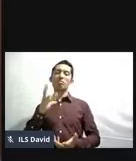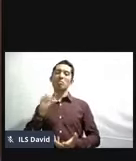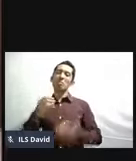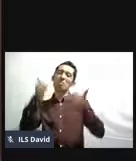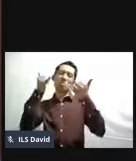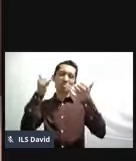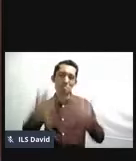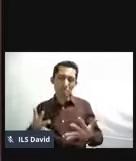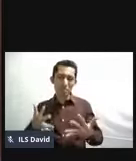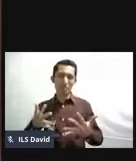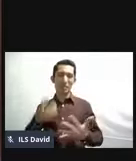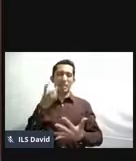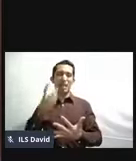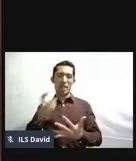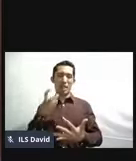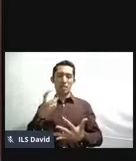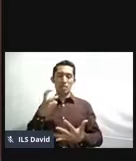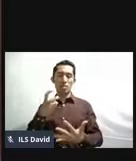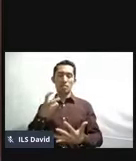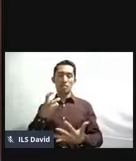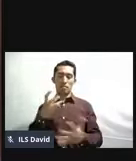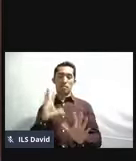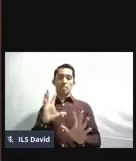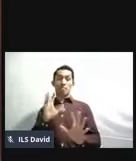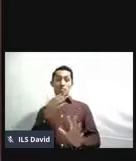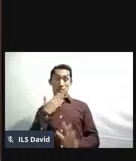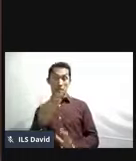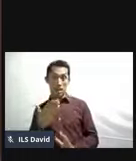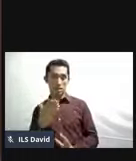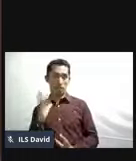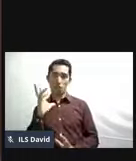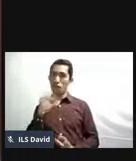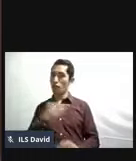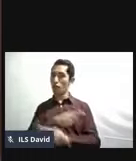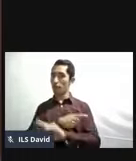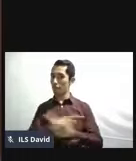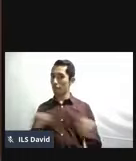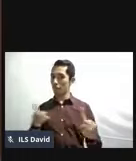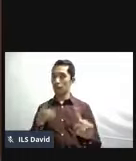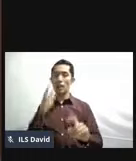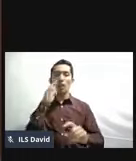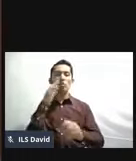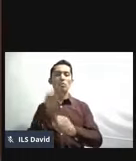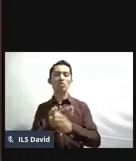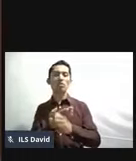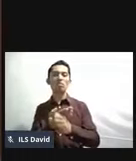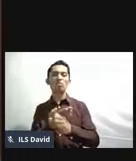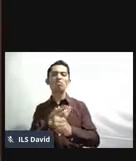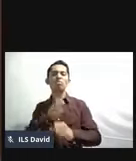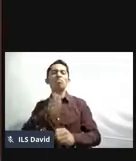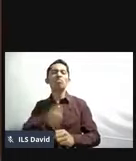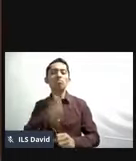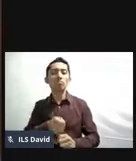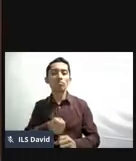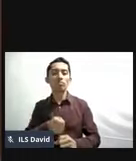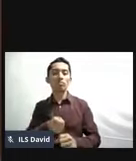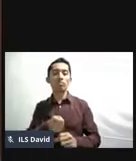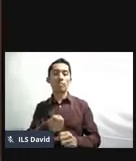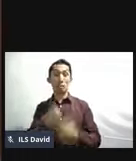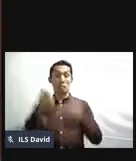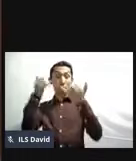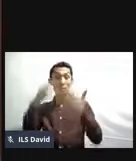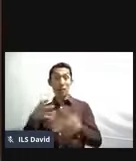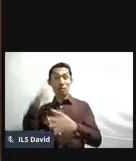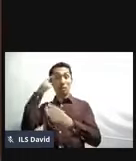responsabilidad, lo último que debe ser en nuestra vida es una carga, es todo lo contrario. La responsabilidad es una forma de vivir. Y es que podemos